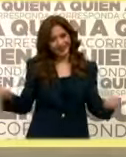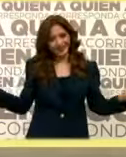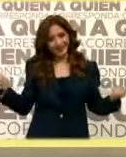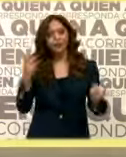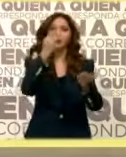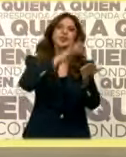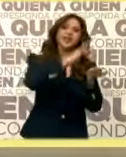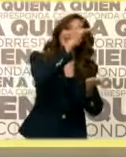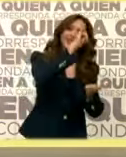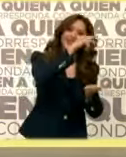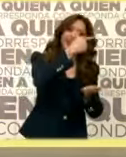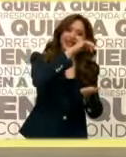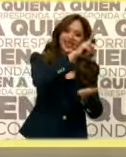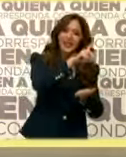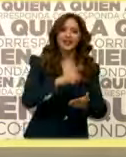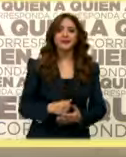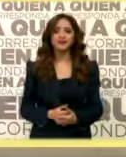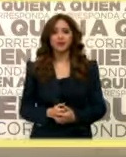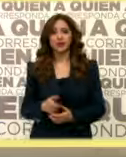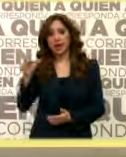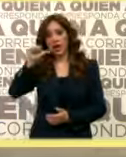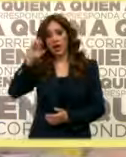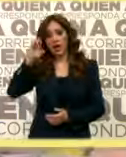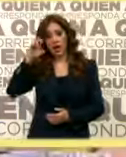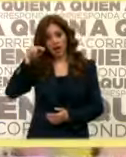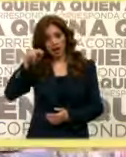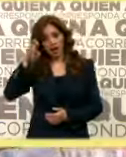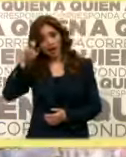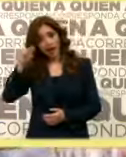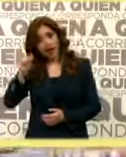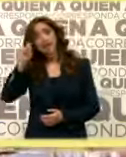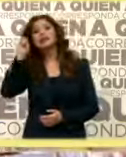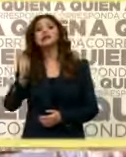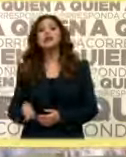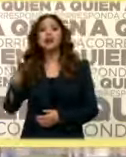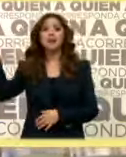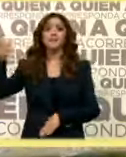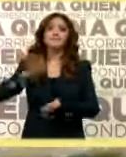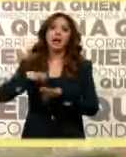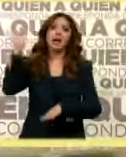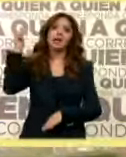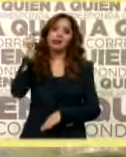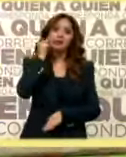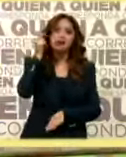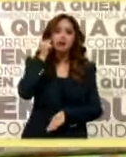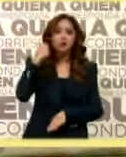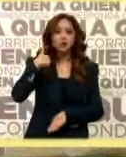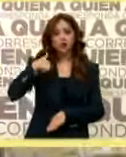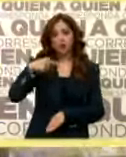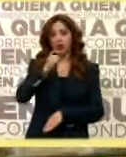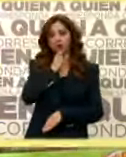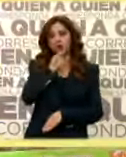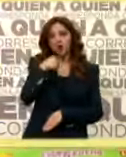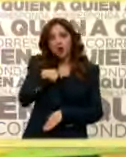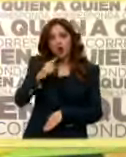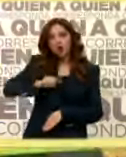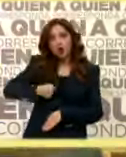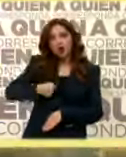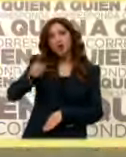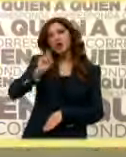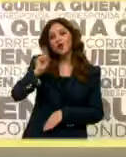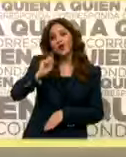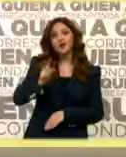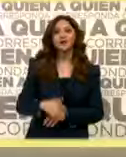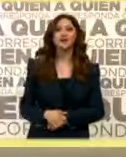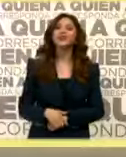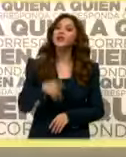Oye, Annette, trajiste de niña, ¿verdad? A ver, traje muchos de niña porque somos más niñas. Bueno, son, porque ya no soy tan niña. Pero hay más niñas. Es